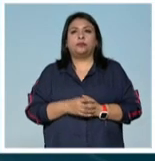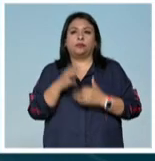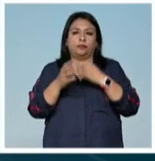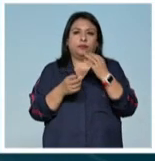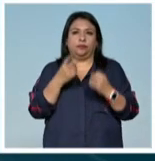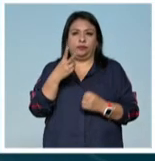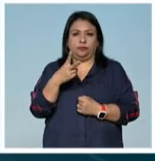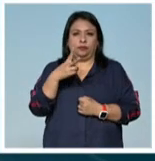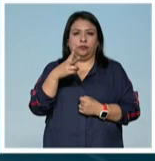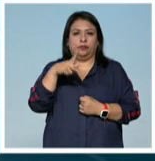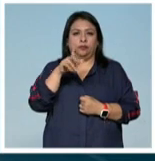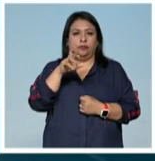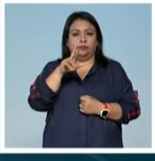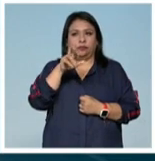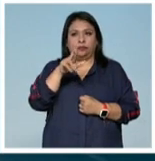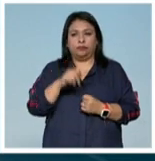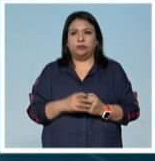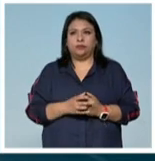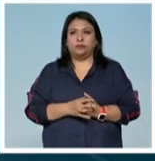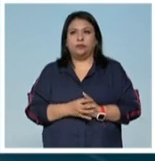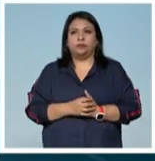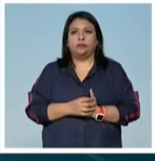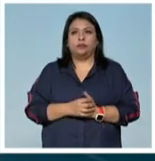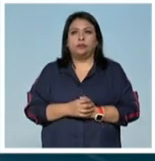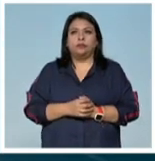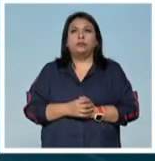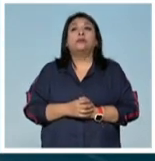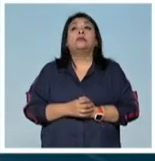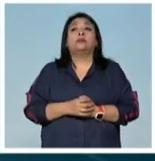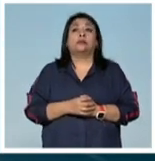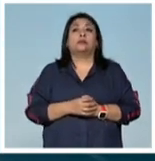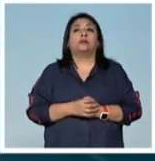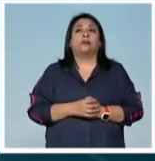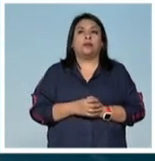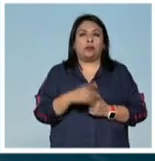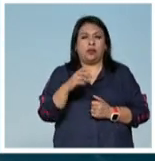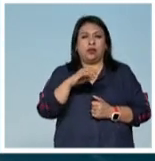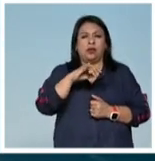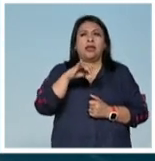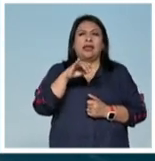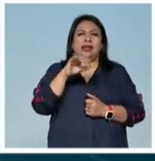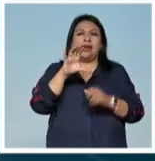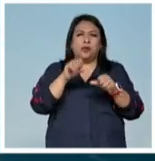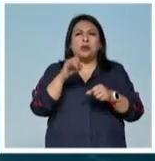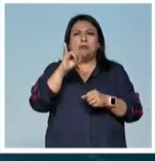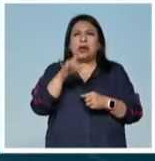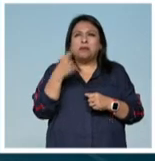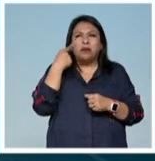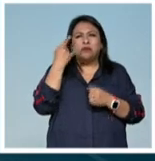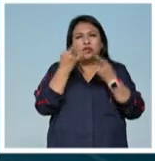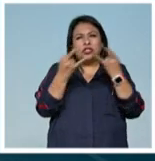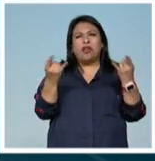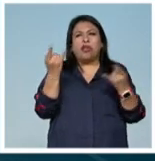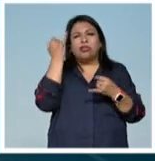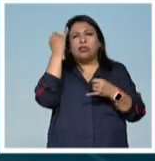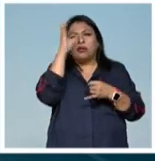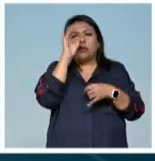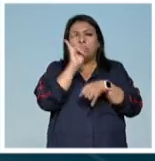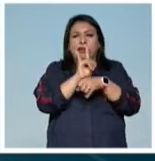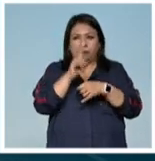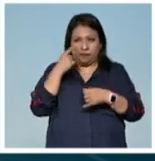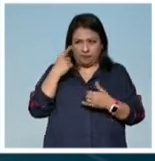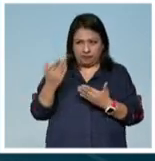Noticias 22, Karen Rivera. El Hubble captura imágenes que superan cualquier relato de ciencia ficción. Vean